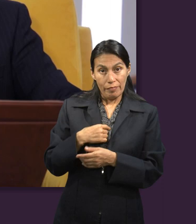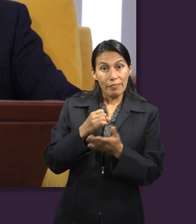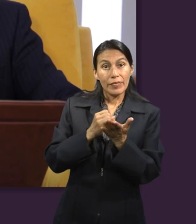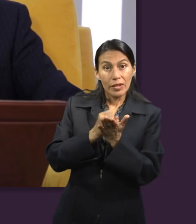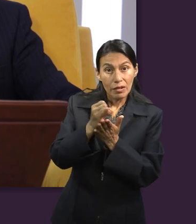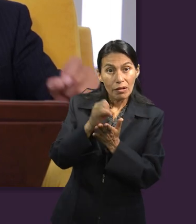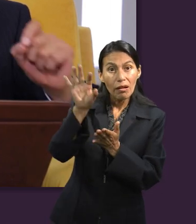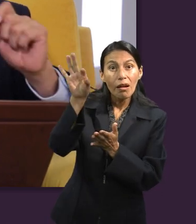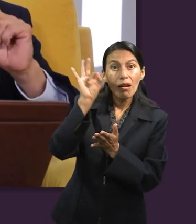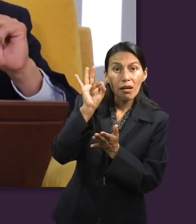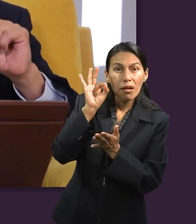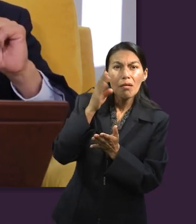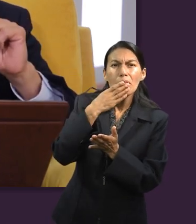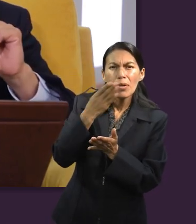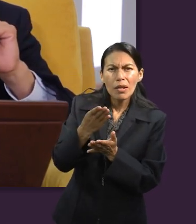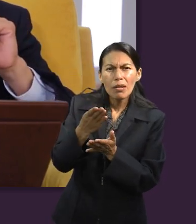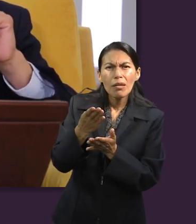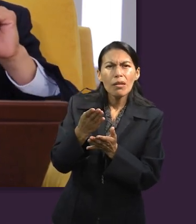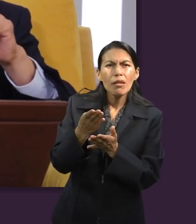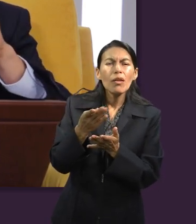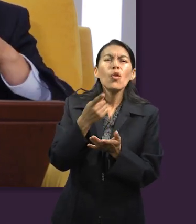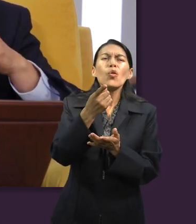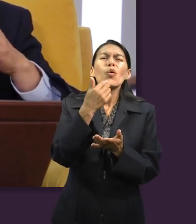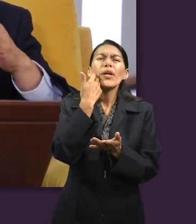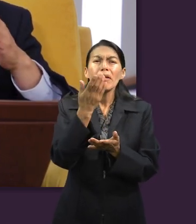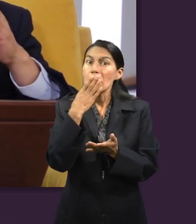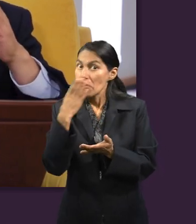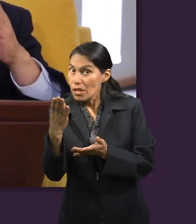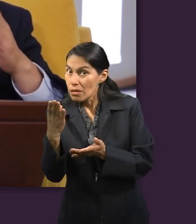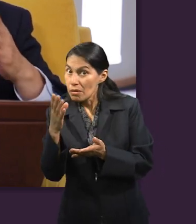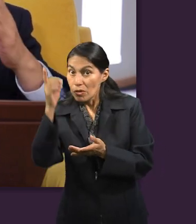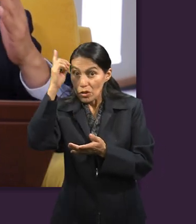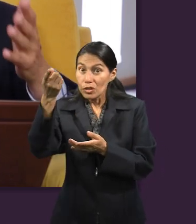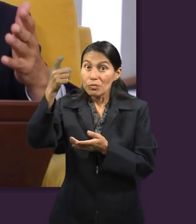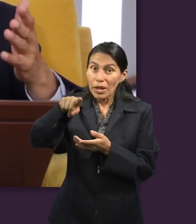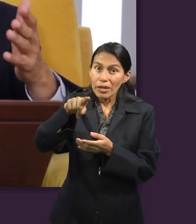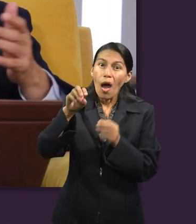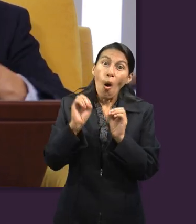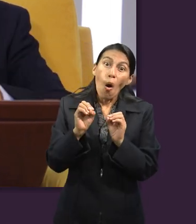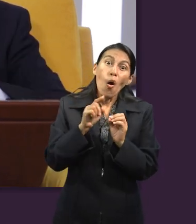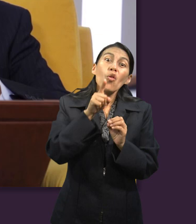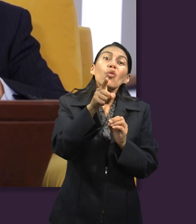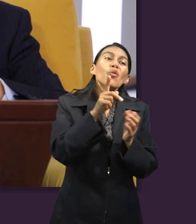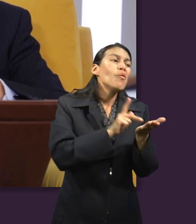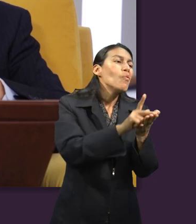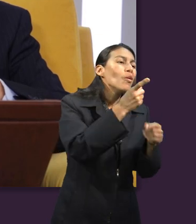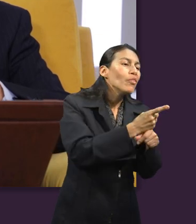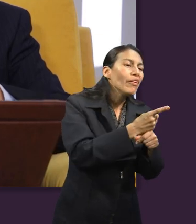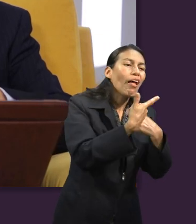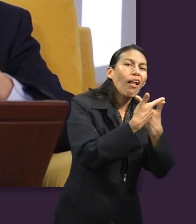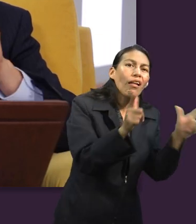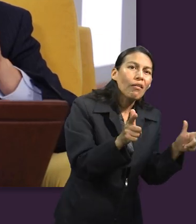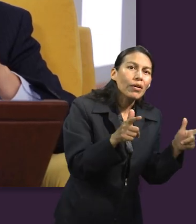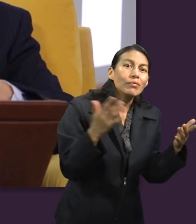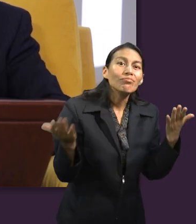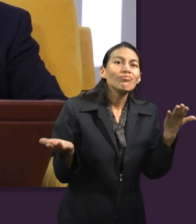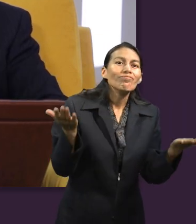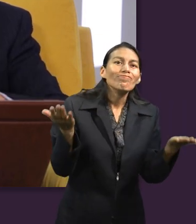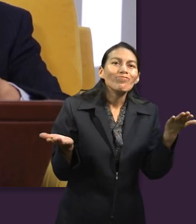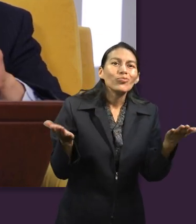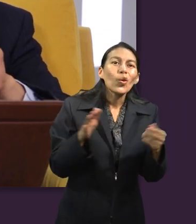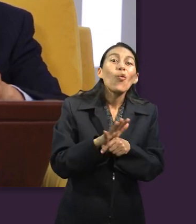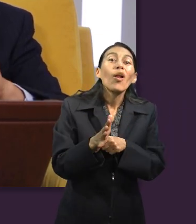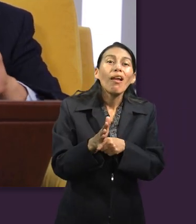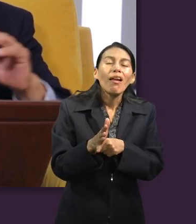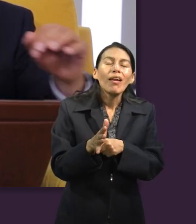tenemos que recordar quieres elegir hacer lo que dios te pide o quieres hacer tu voluntad una cosa te aseguro